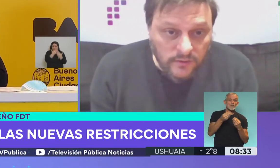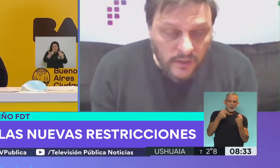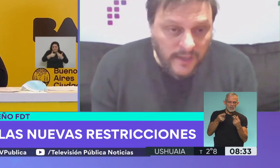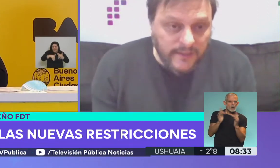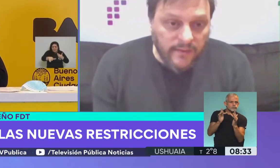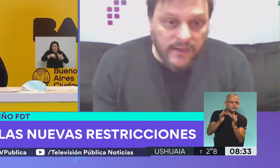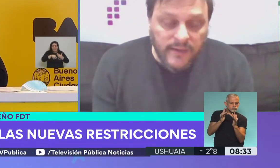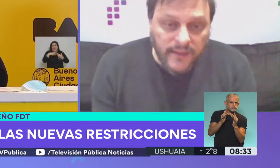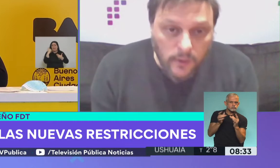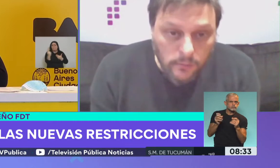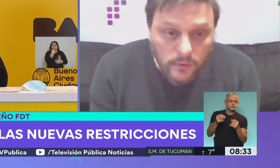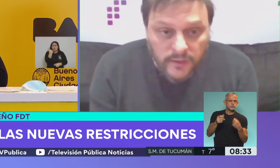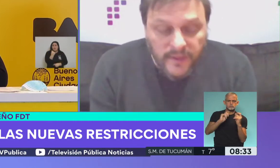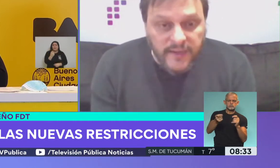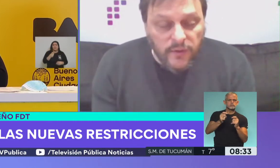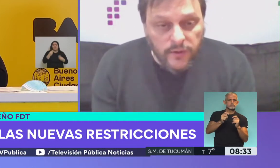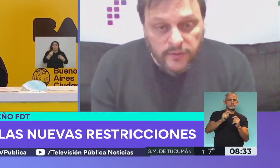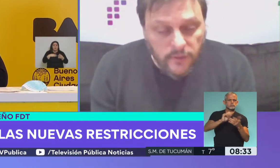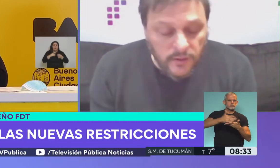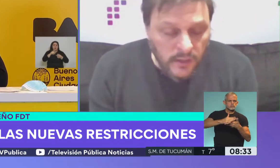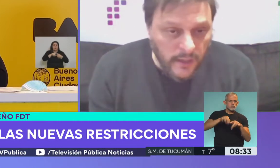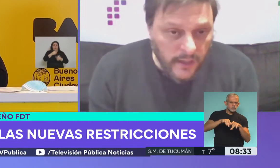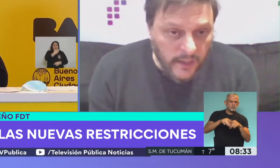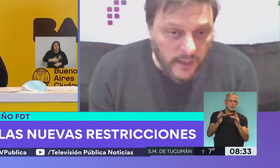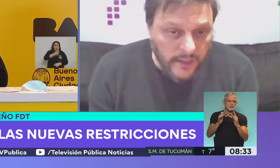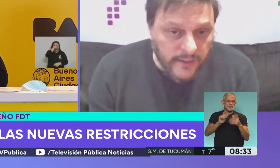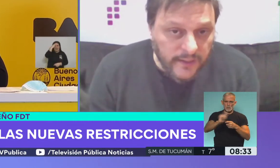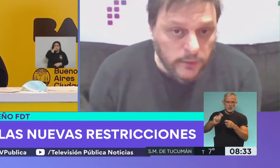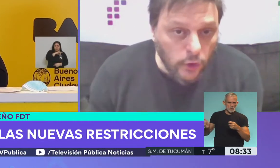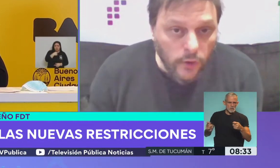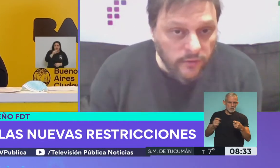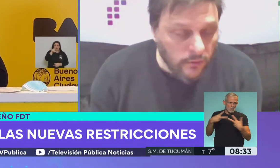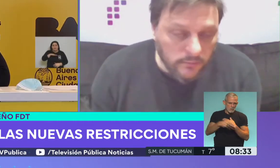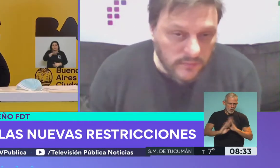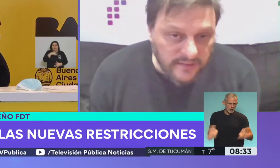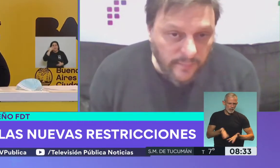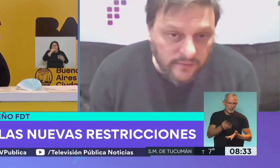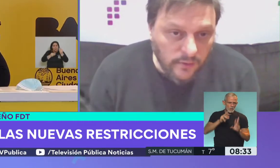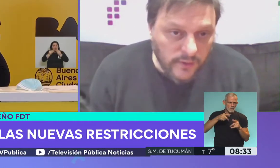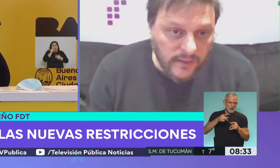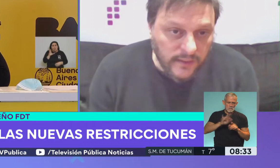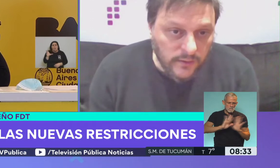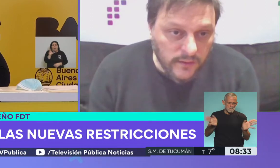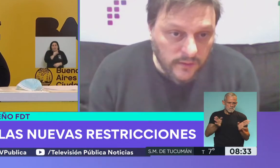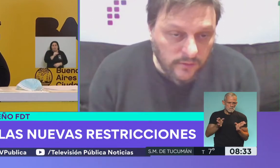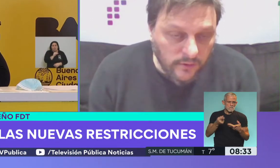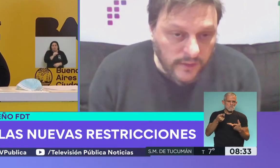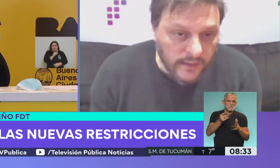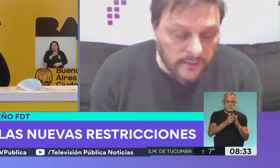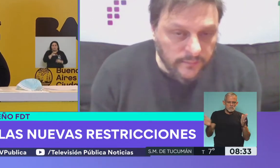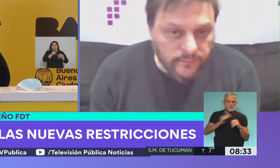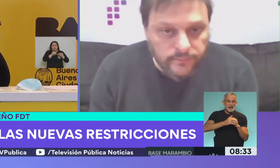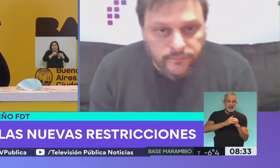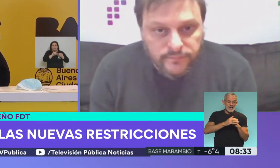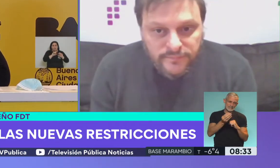los chicos a través de la entrega de notebook y de mecanismos de conexión a Internet. Todo eso desapareció durante la gestión de Horacio